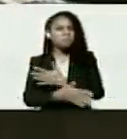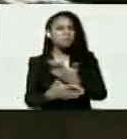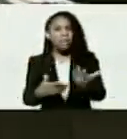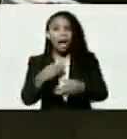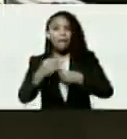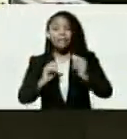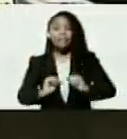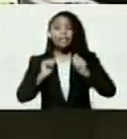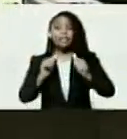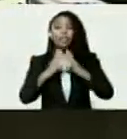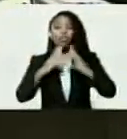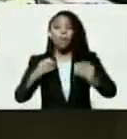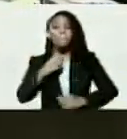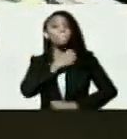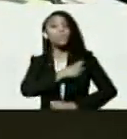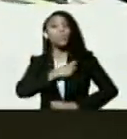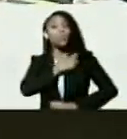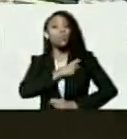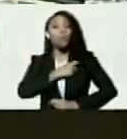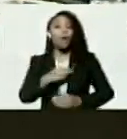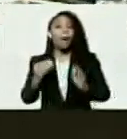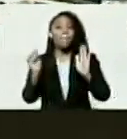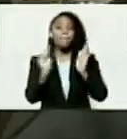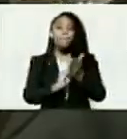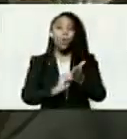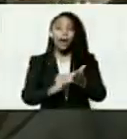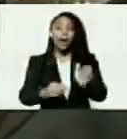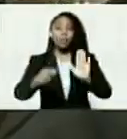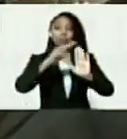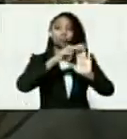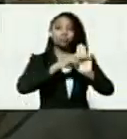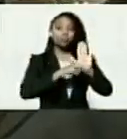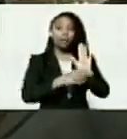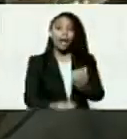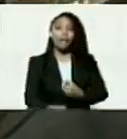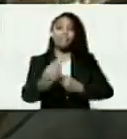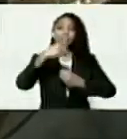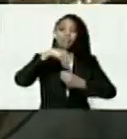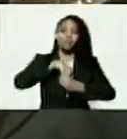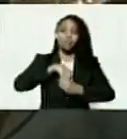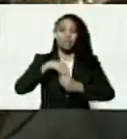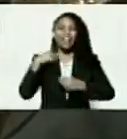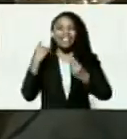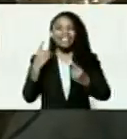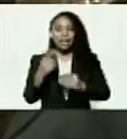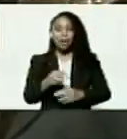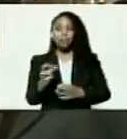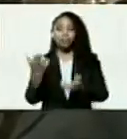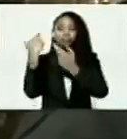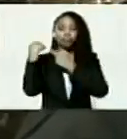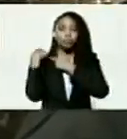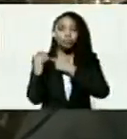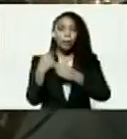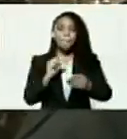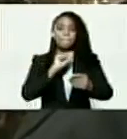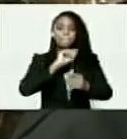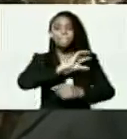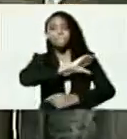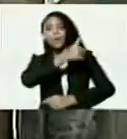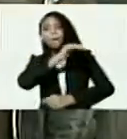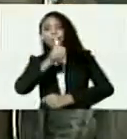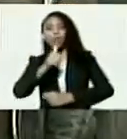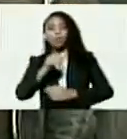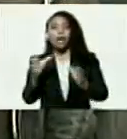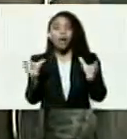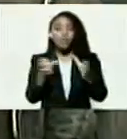el protocolo que establece el reglamento de interior para la designación de los rectores y rectoras del